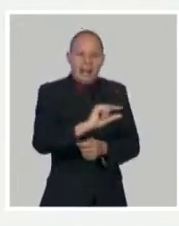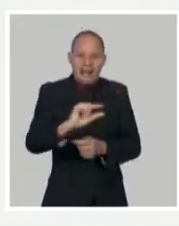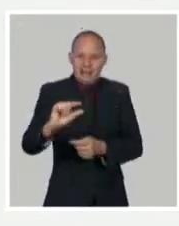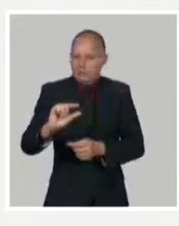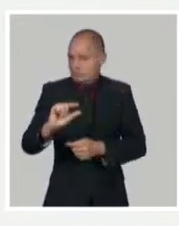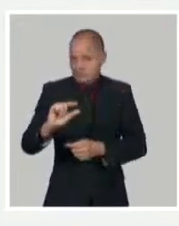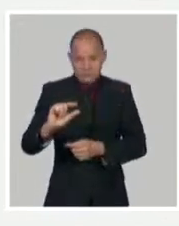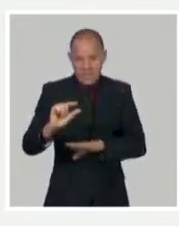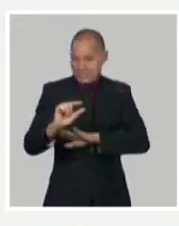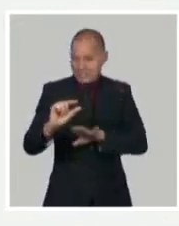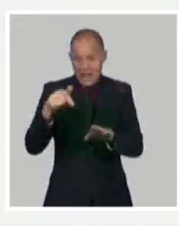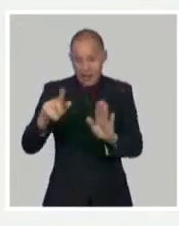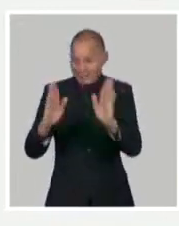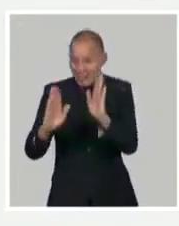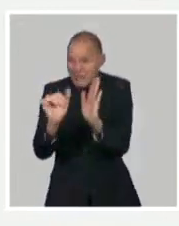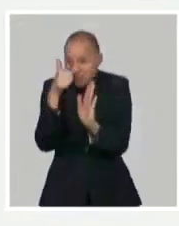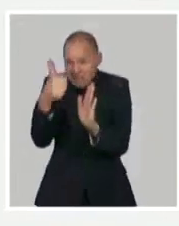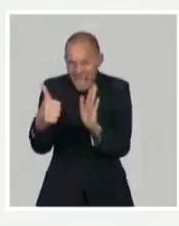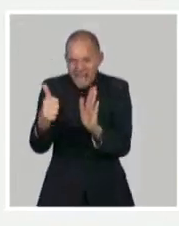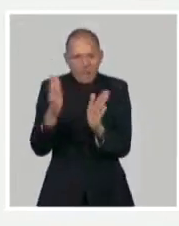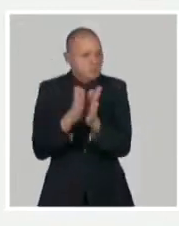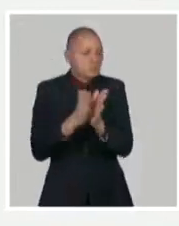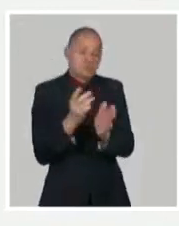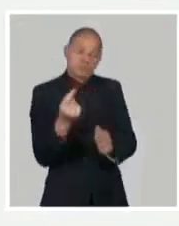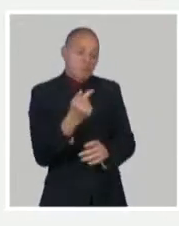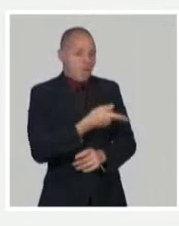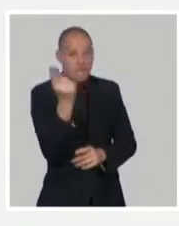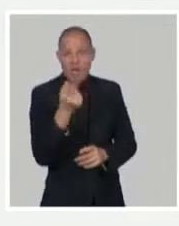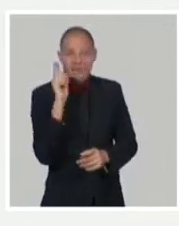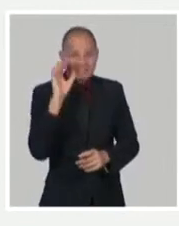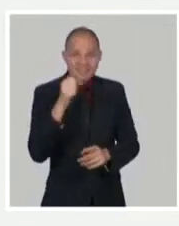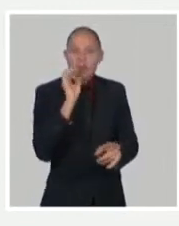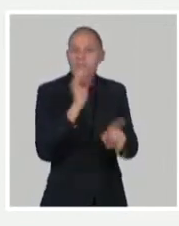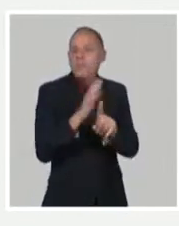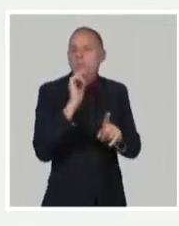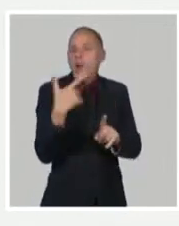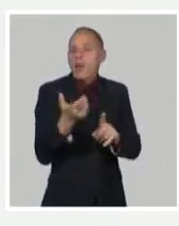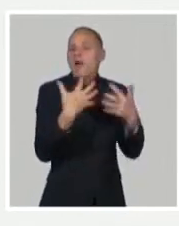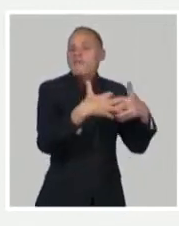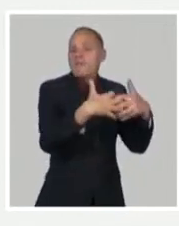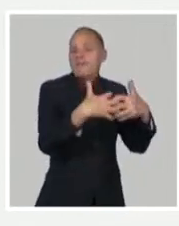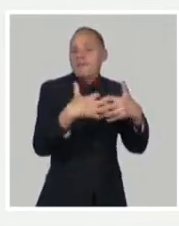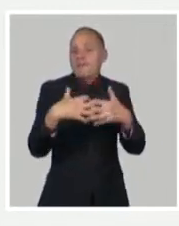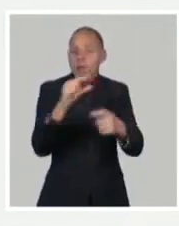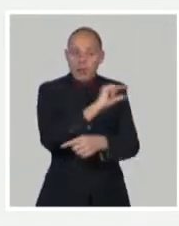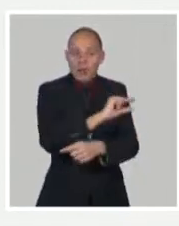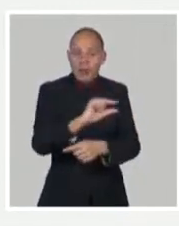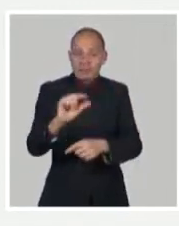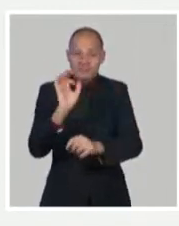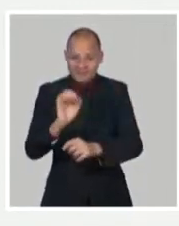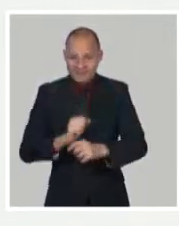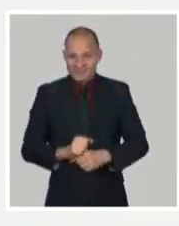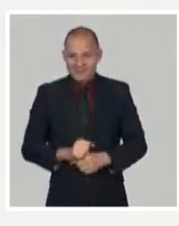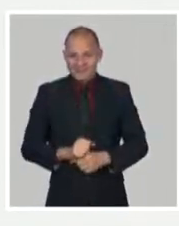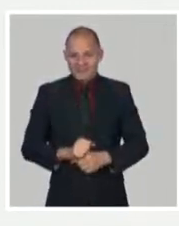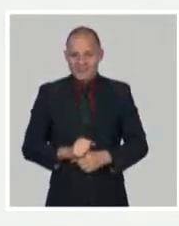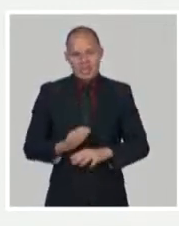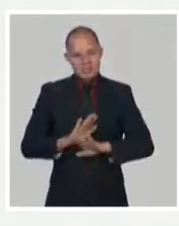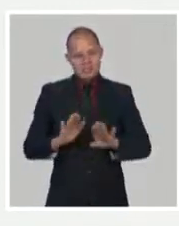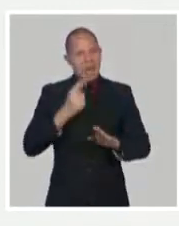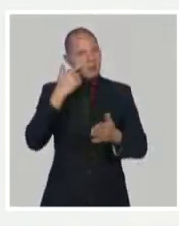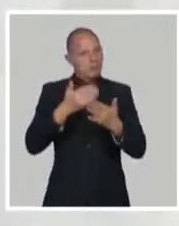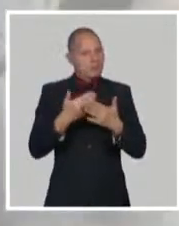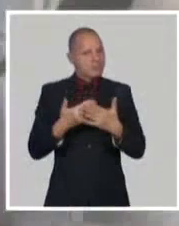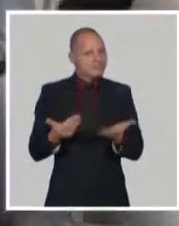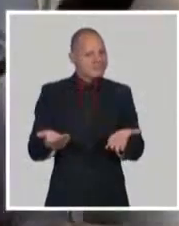gran lote de más de 100.000 dosis de vacuna a partir del antígeno obtenido del Centro de Inmunología Molecular, de las primeras cantidades de escalado. Para poder hacer